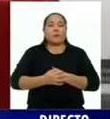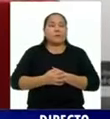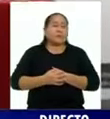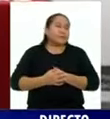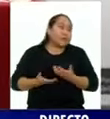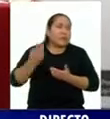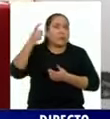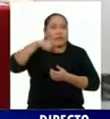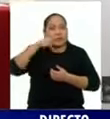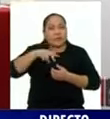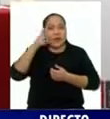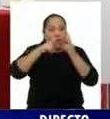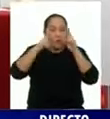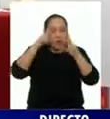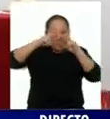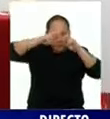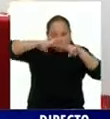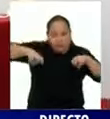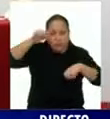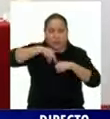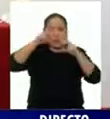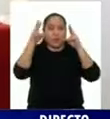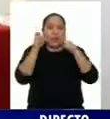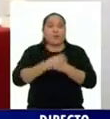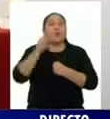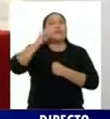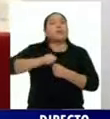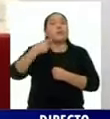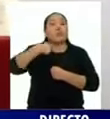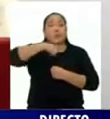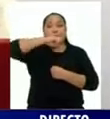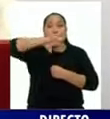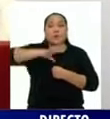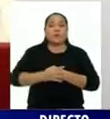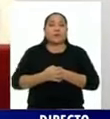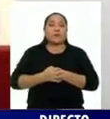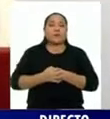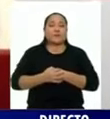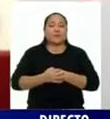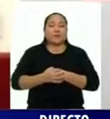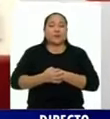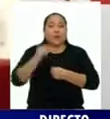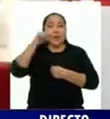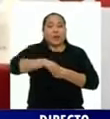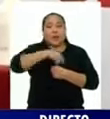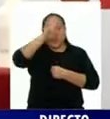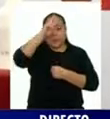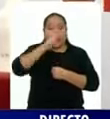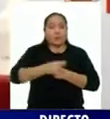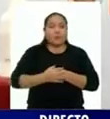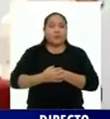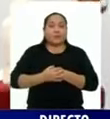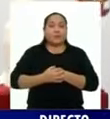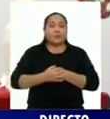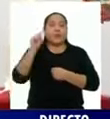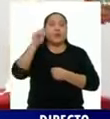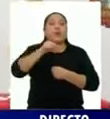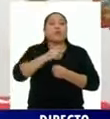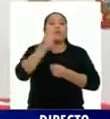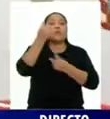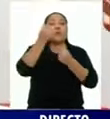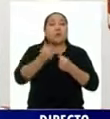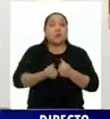Tendría que analizar con cuidado el tema, pero lo que sí les puedo decir es que en el Perú los precios